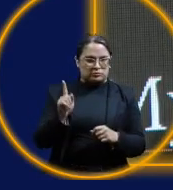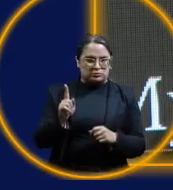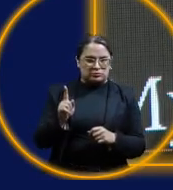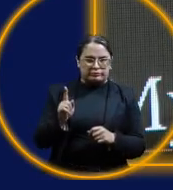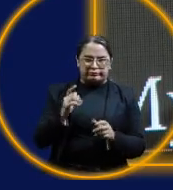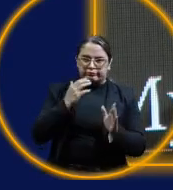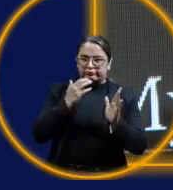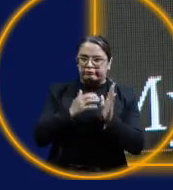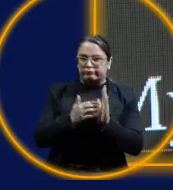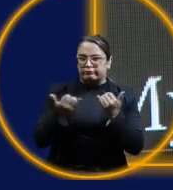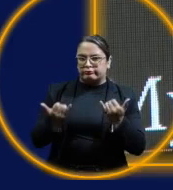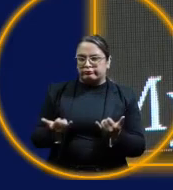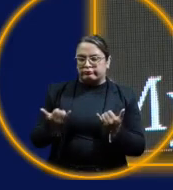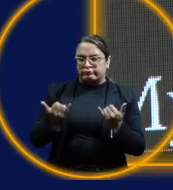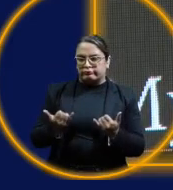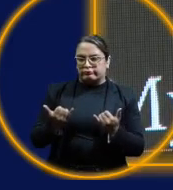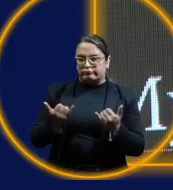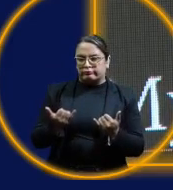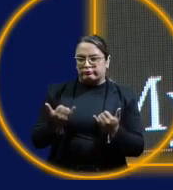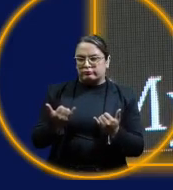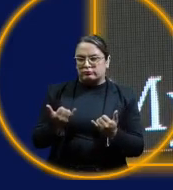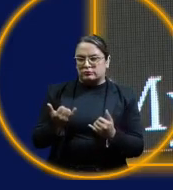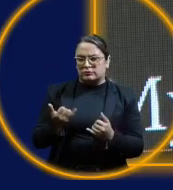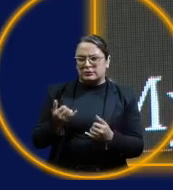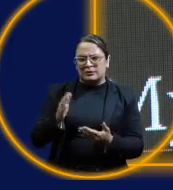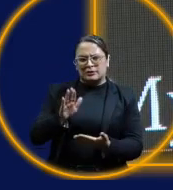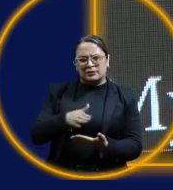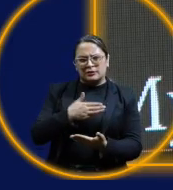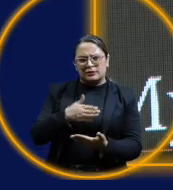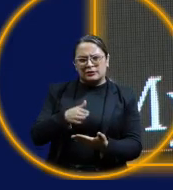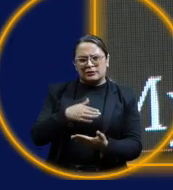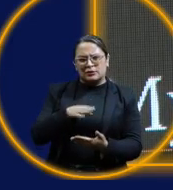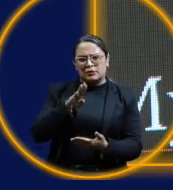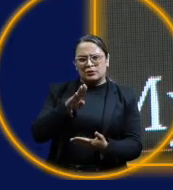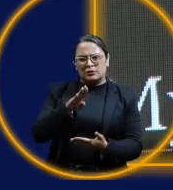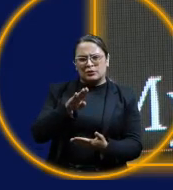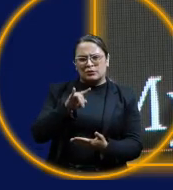ahorita Cuál es sabes esa